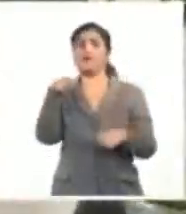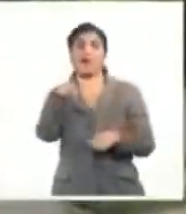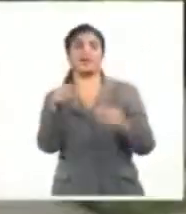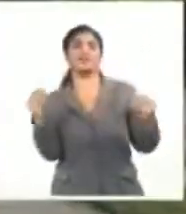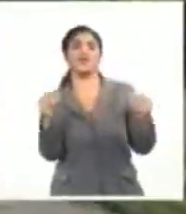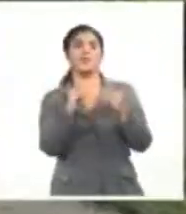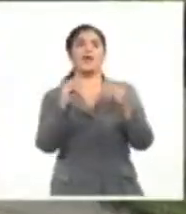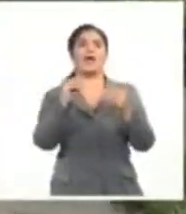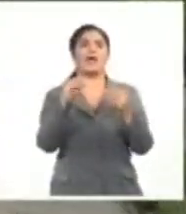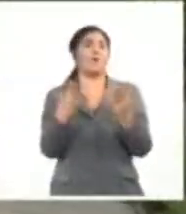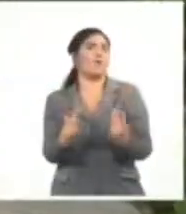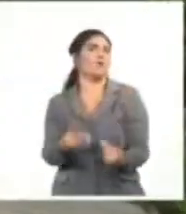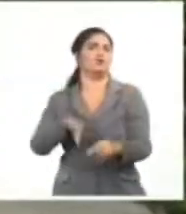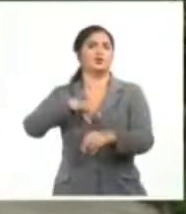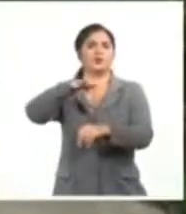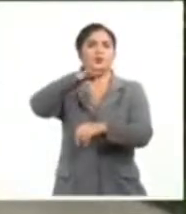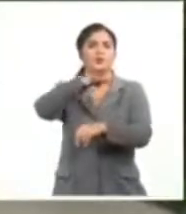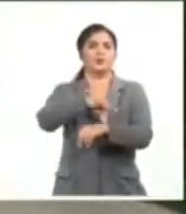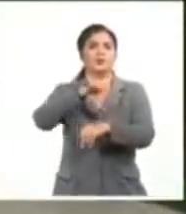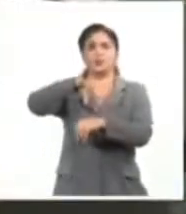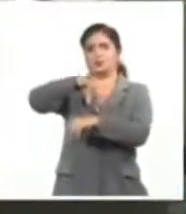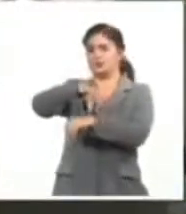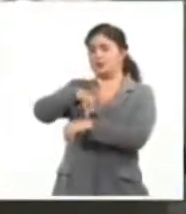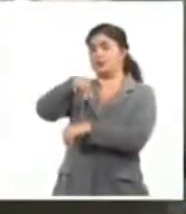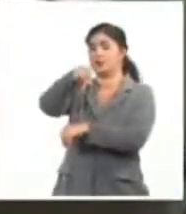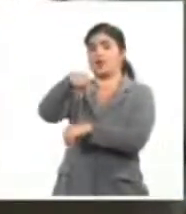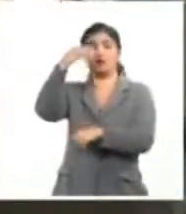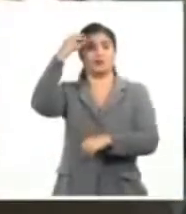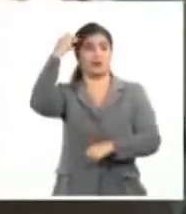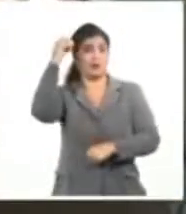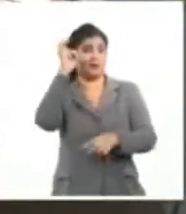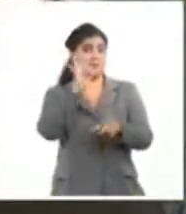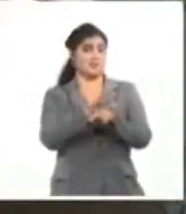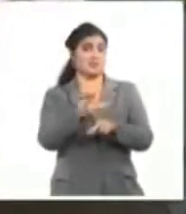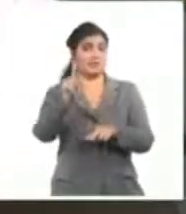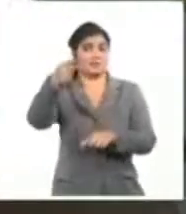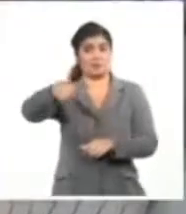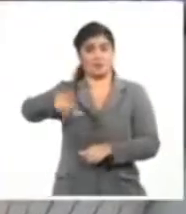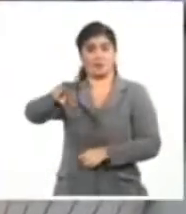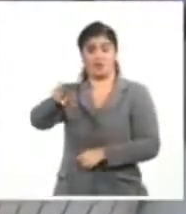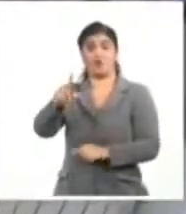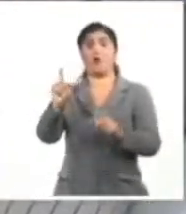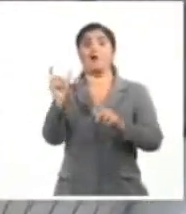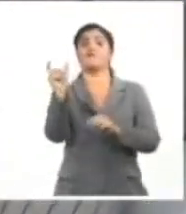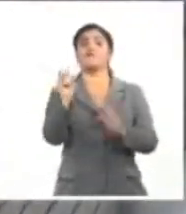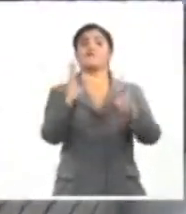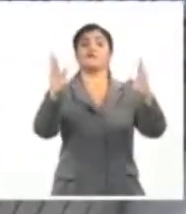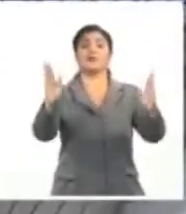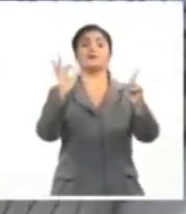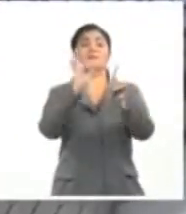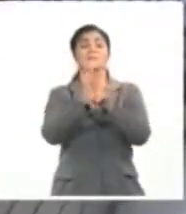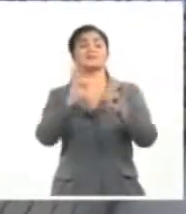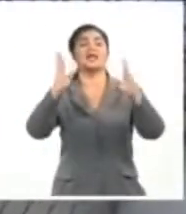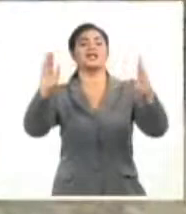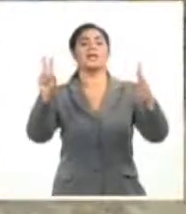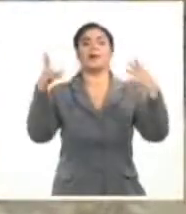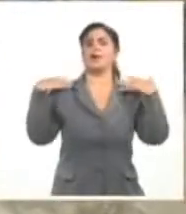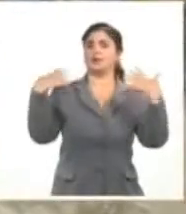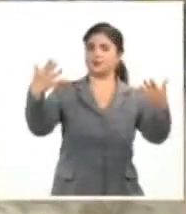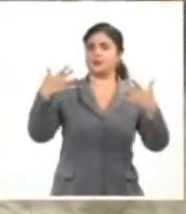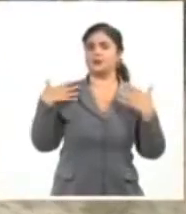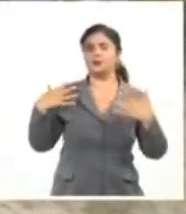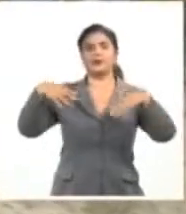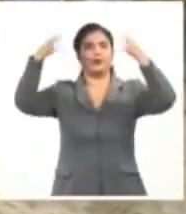las autoridades de Pinar del Río desde el primero de junio fecha que inicia la temporada ciclónica y con ella el aumento de las